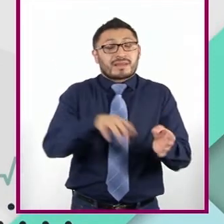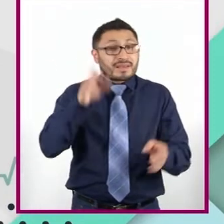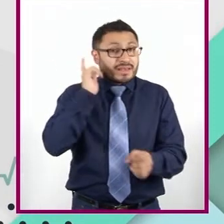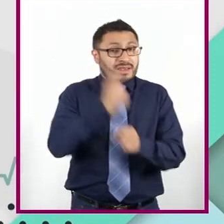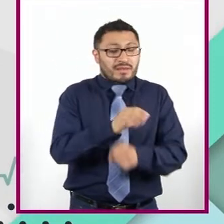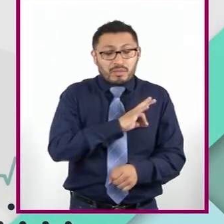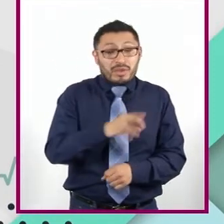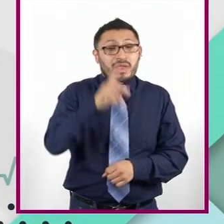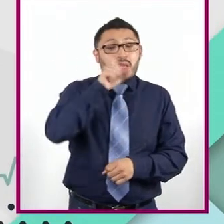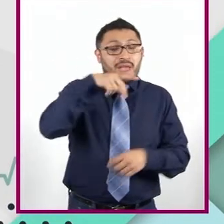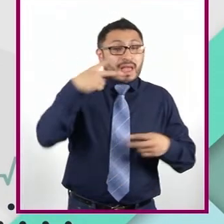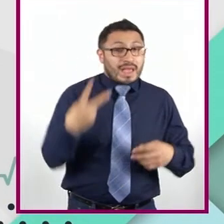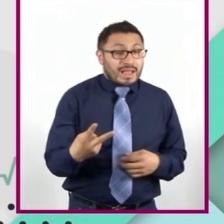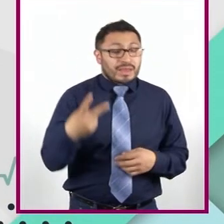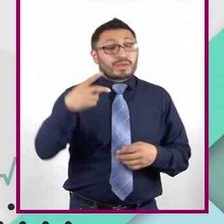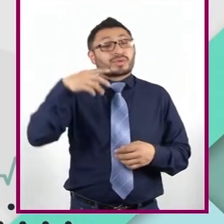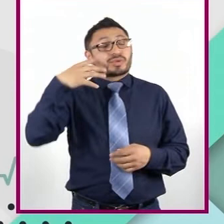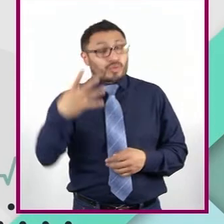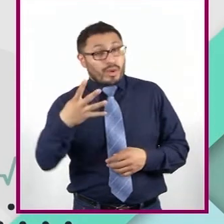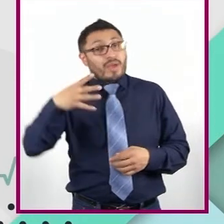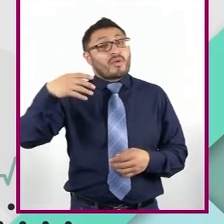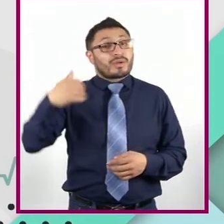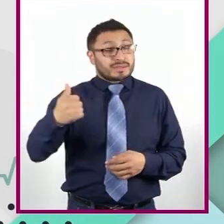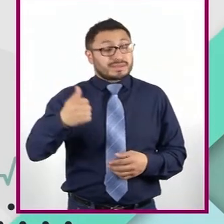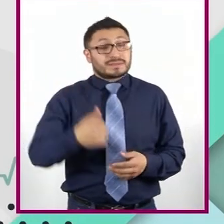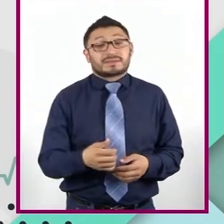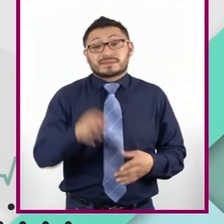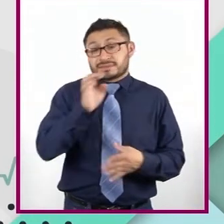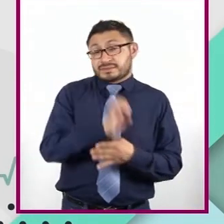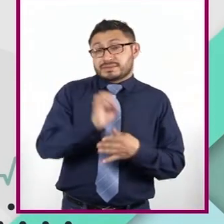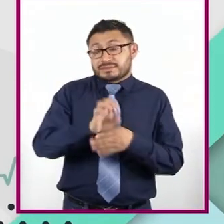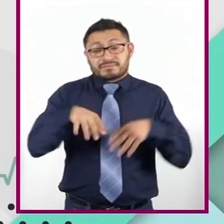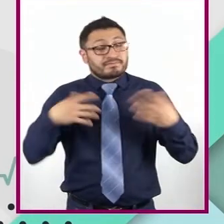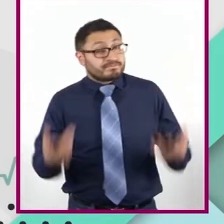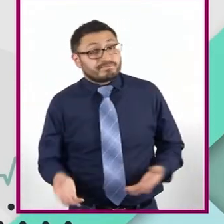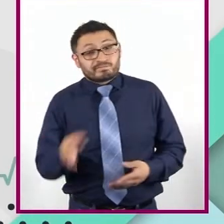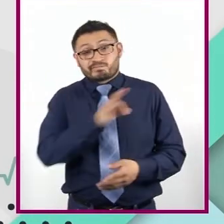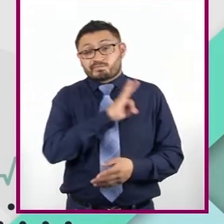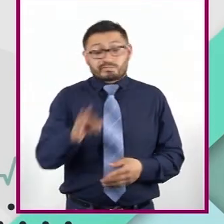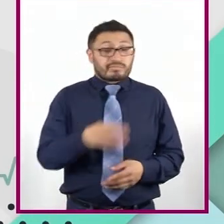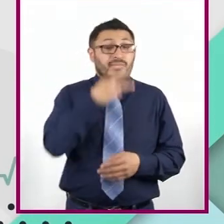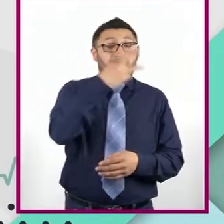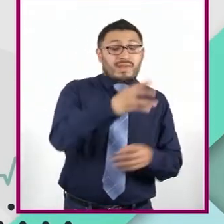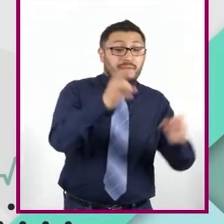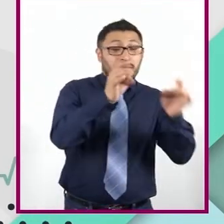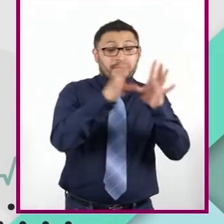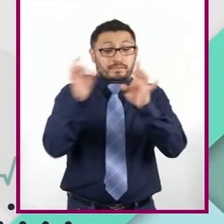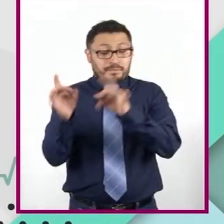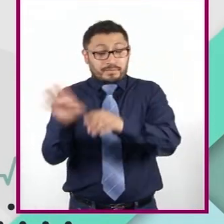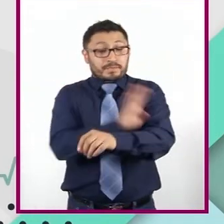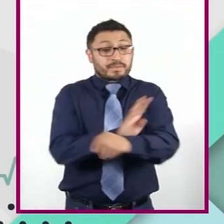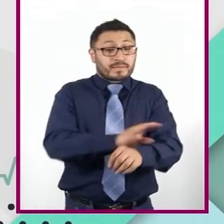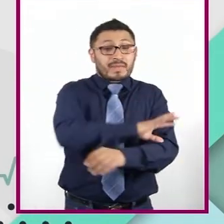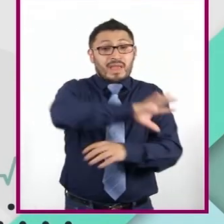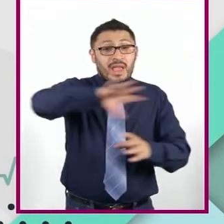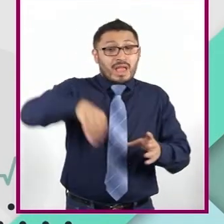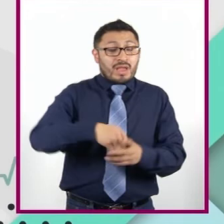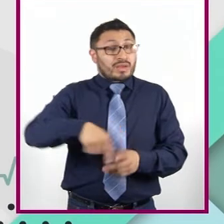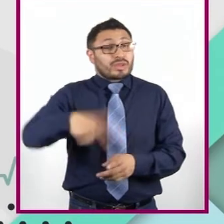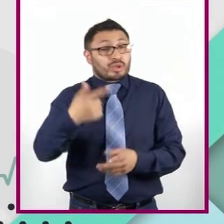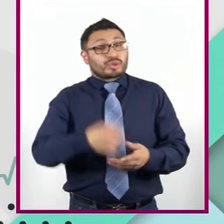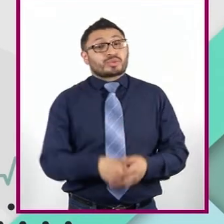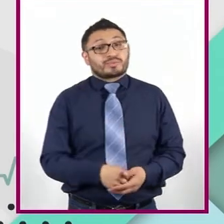águila 2, águila 4 y águila 6. Por lo tanto, tenemos 3 eventos favorables de un total de